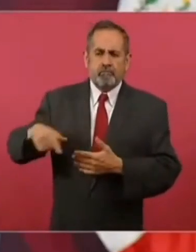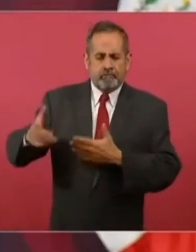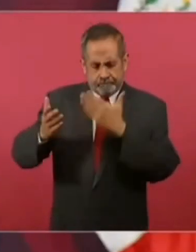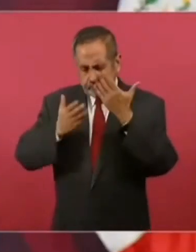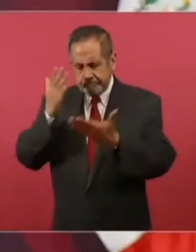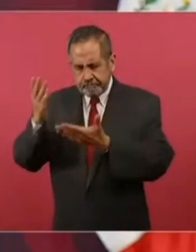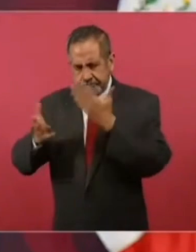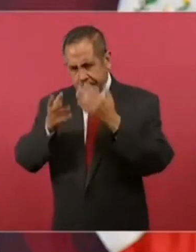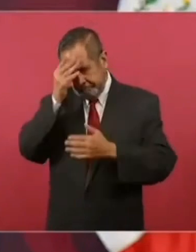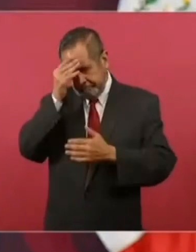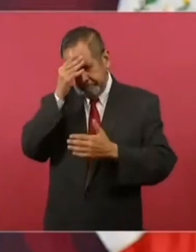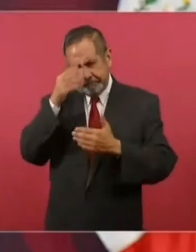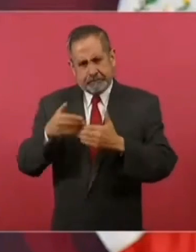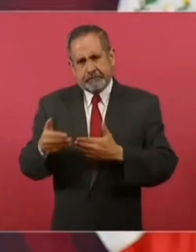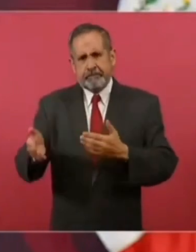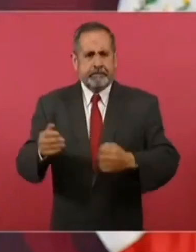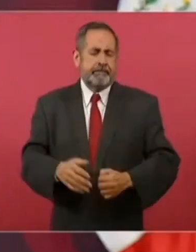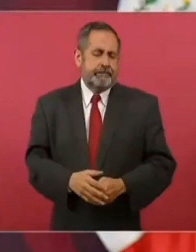estudiamos